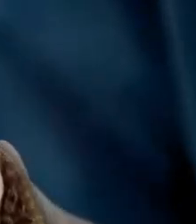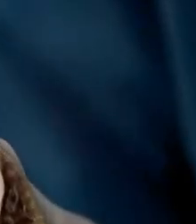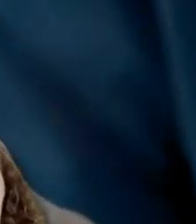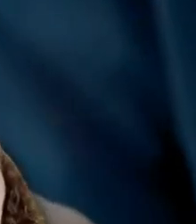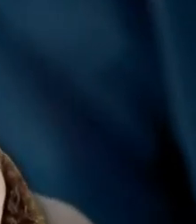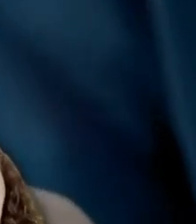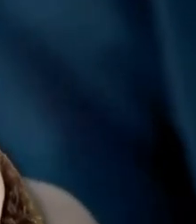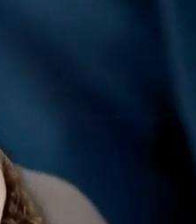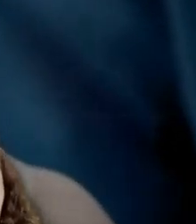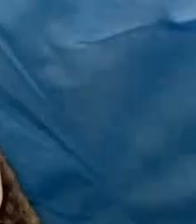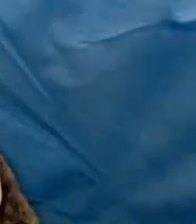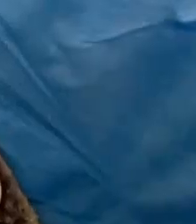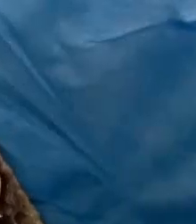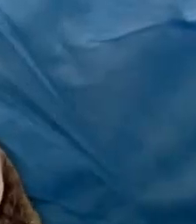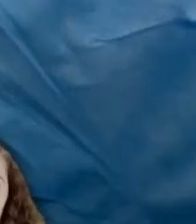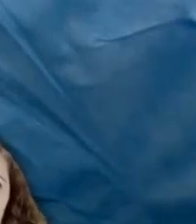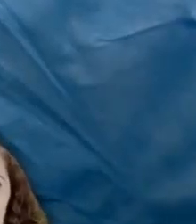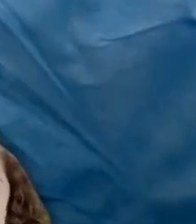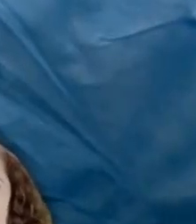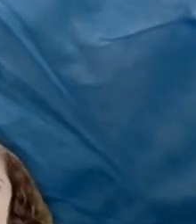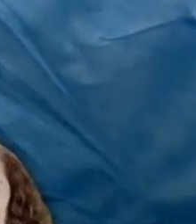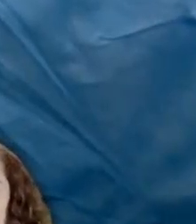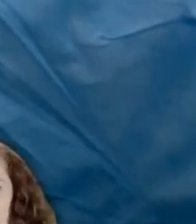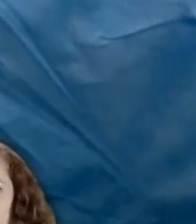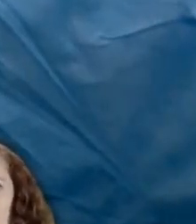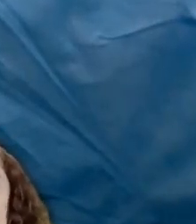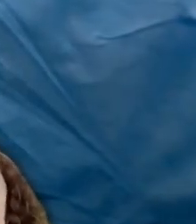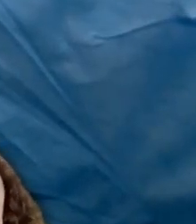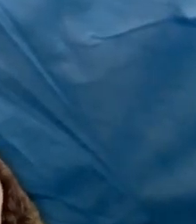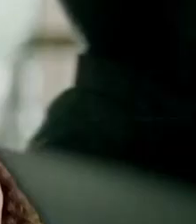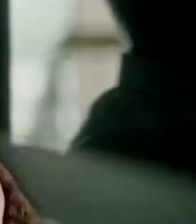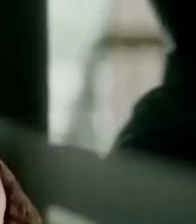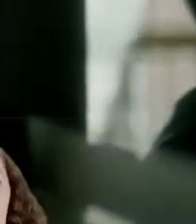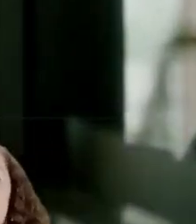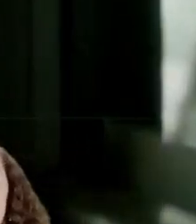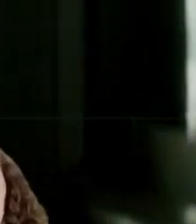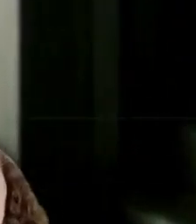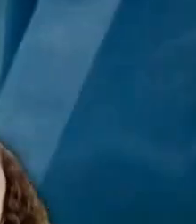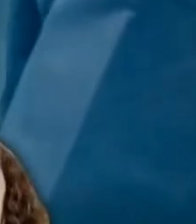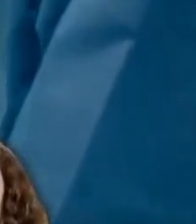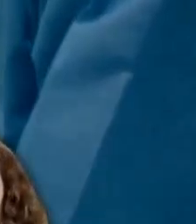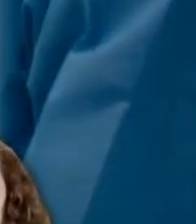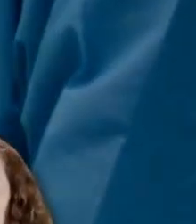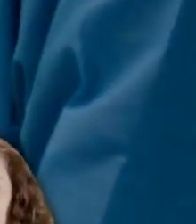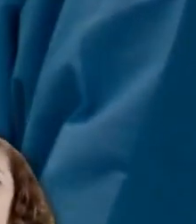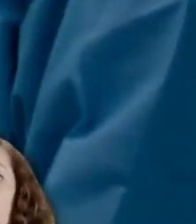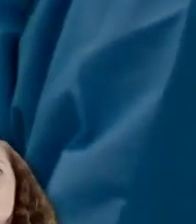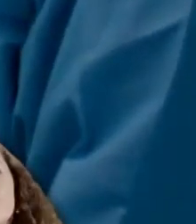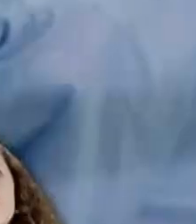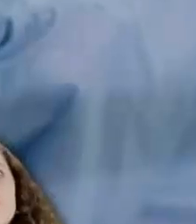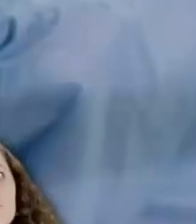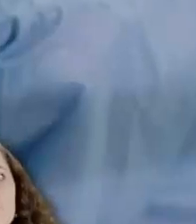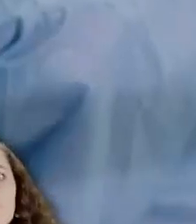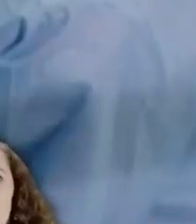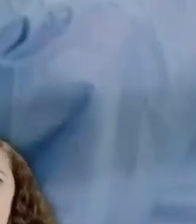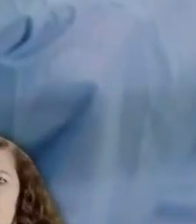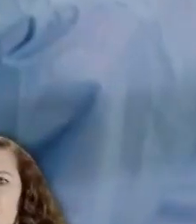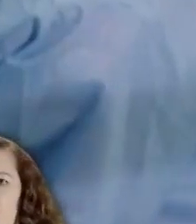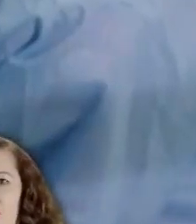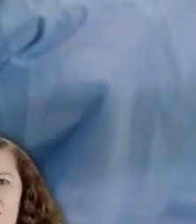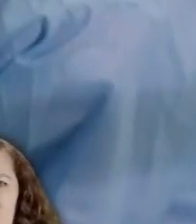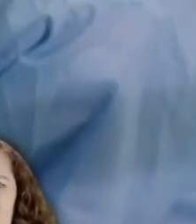fase a personas con mayor riesgo, entre ellas el personal de la salud, adultos mayores y